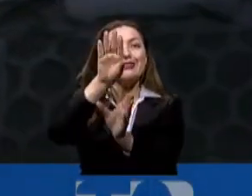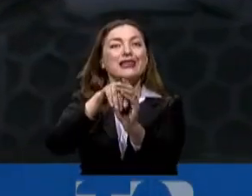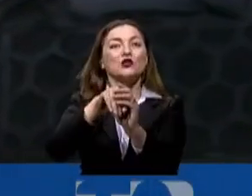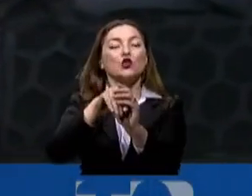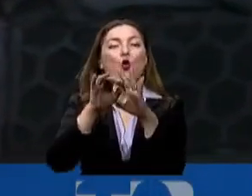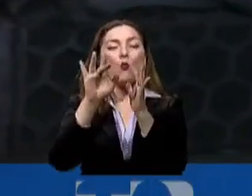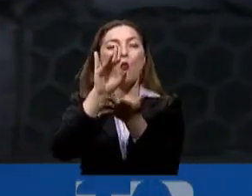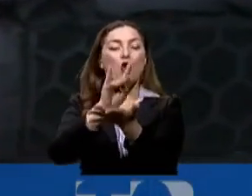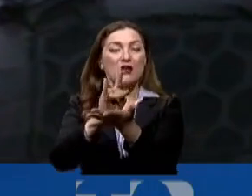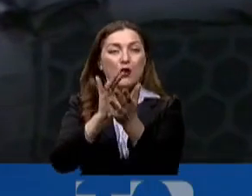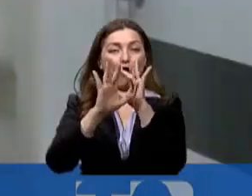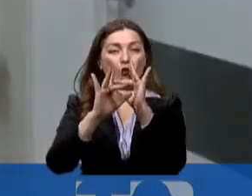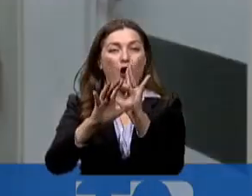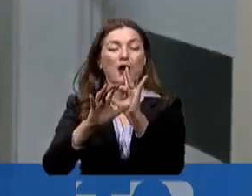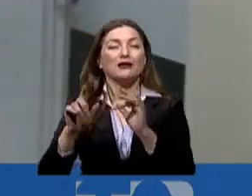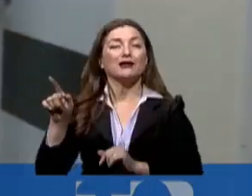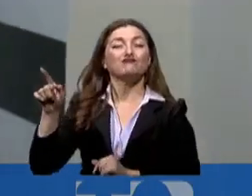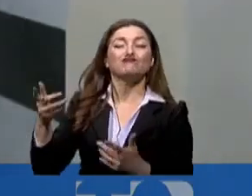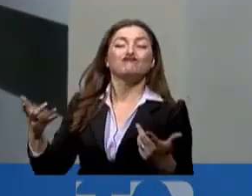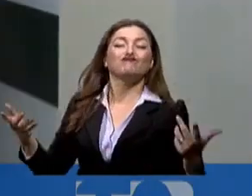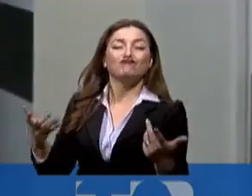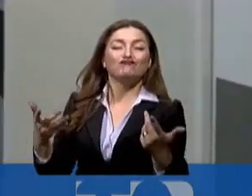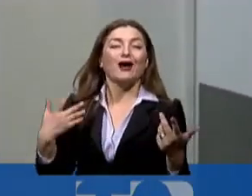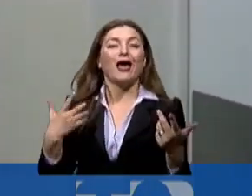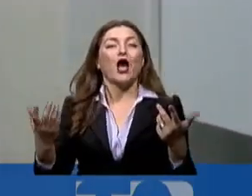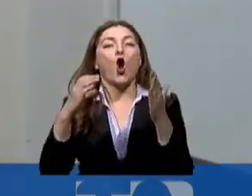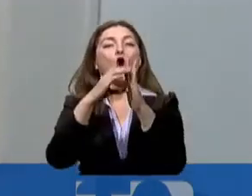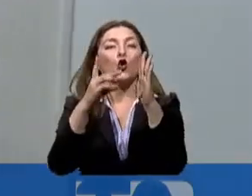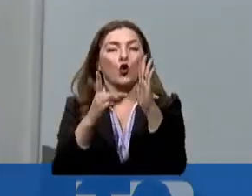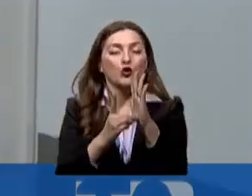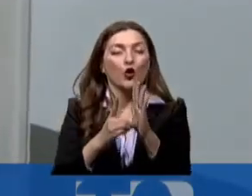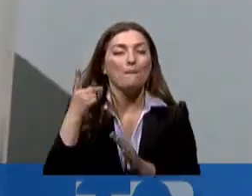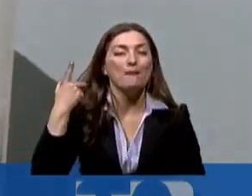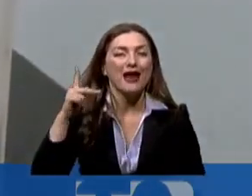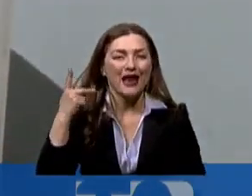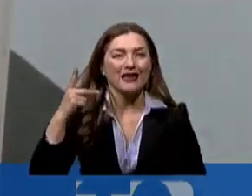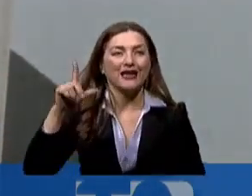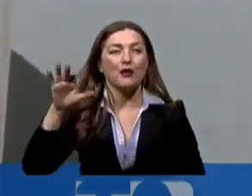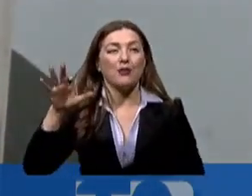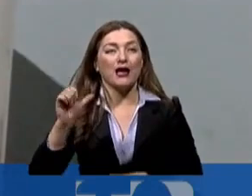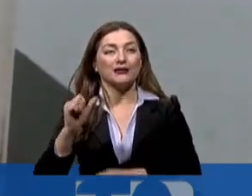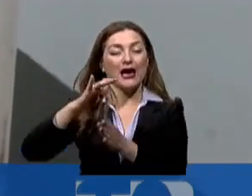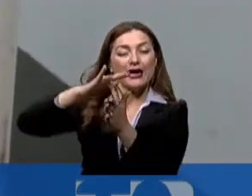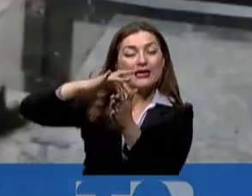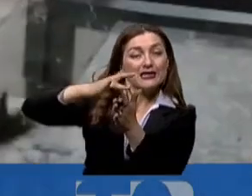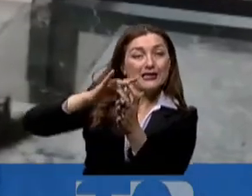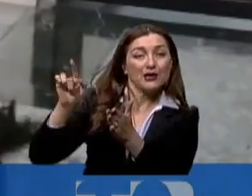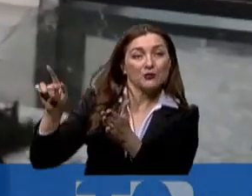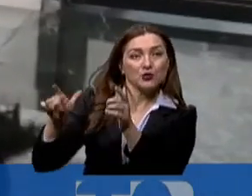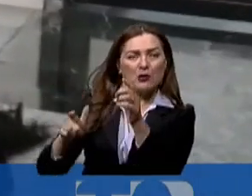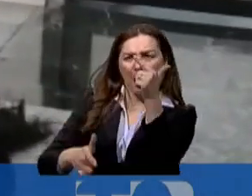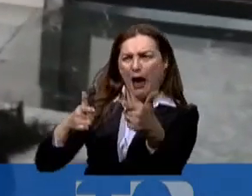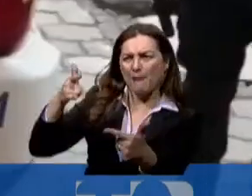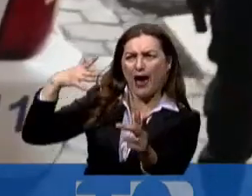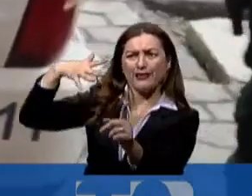es denominado como Código Plata, el cual se activa cuando hay una amenaza de alto riesgo en un centro médico, poniendo en